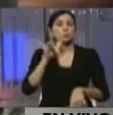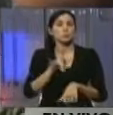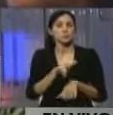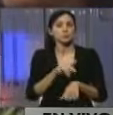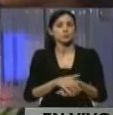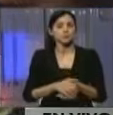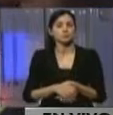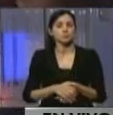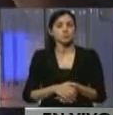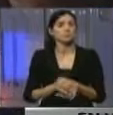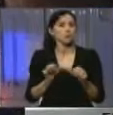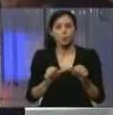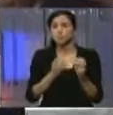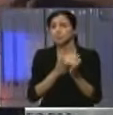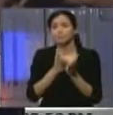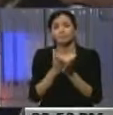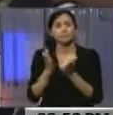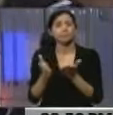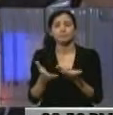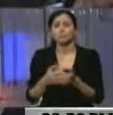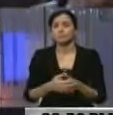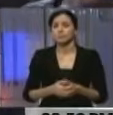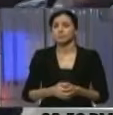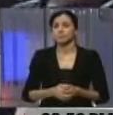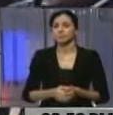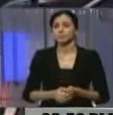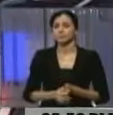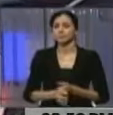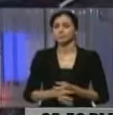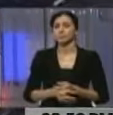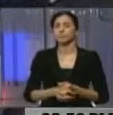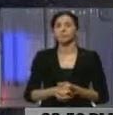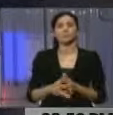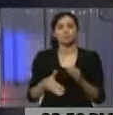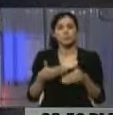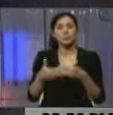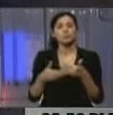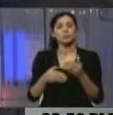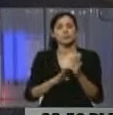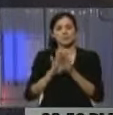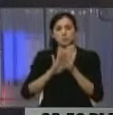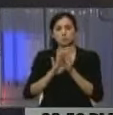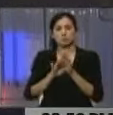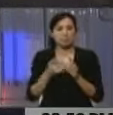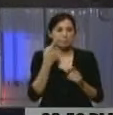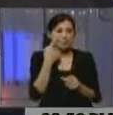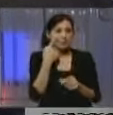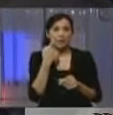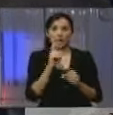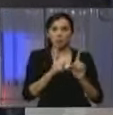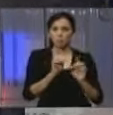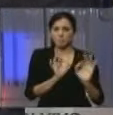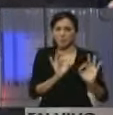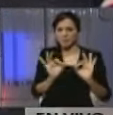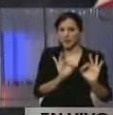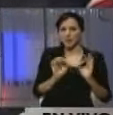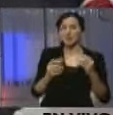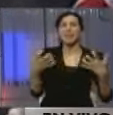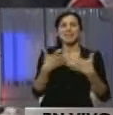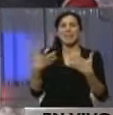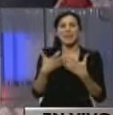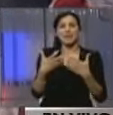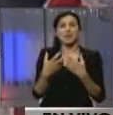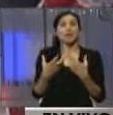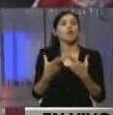todos estos factores que han venido desarrollando esta estrategia de guerra no